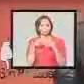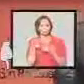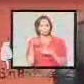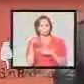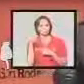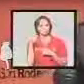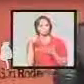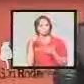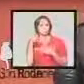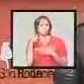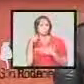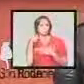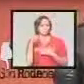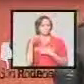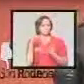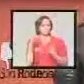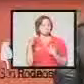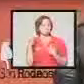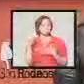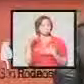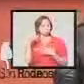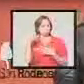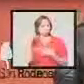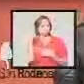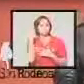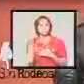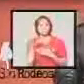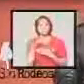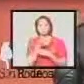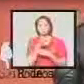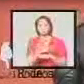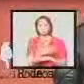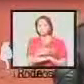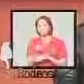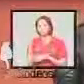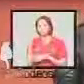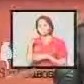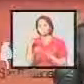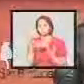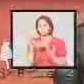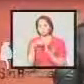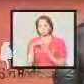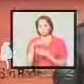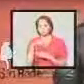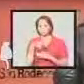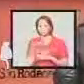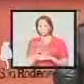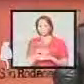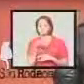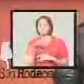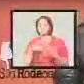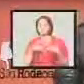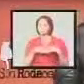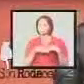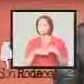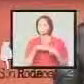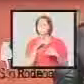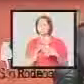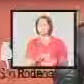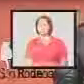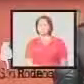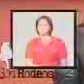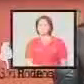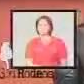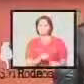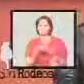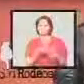casi 300 mujeres por un monto cercano a los 6 mil millones de colones, ¿verdad? Para esas empresarias. Para esas empresarias, así